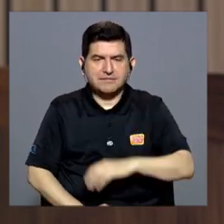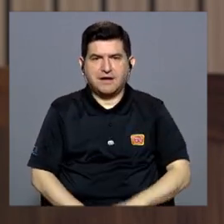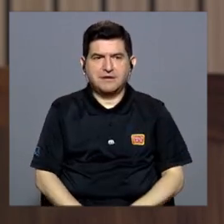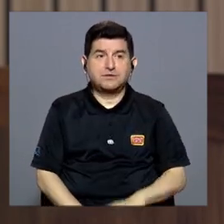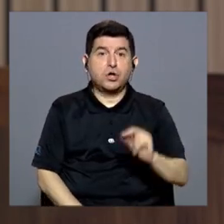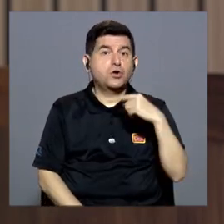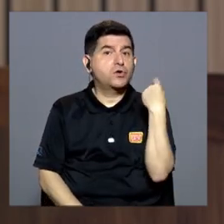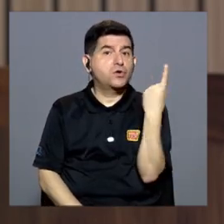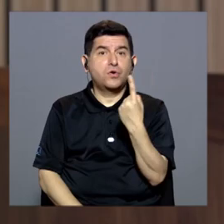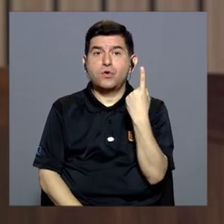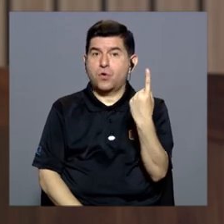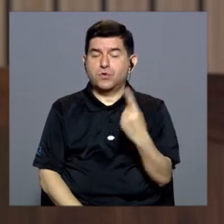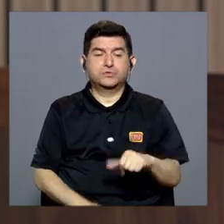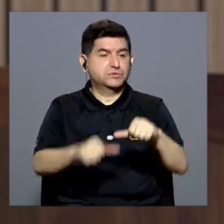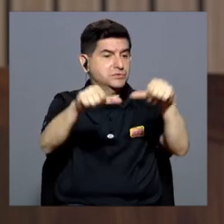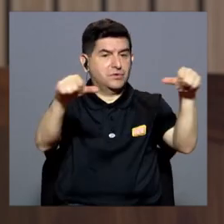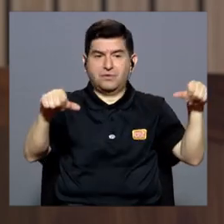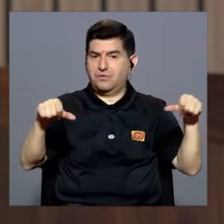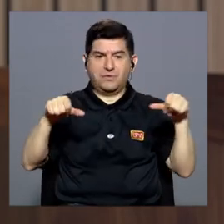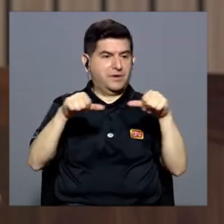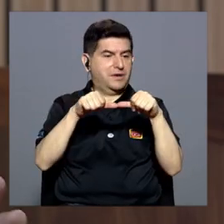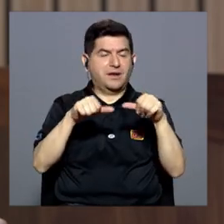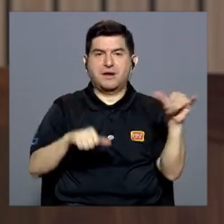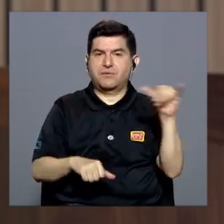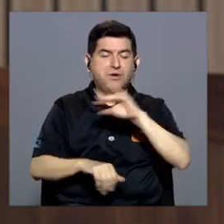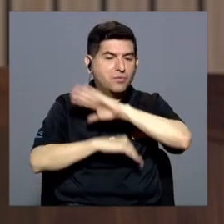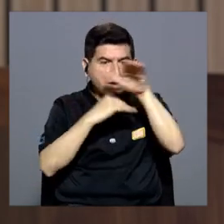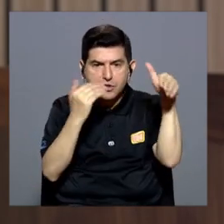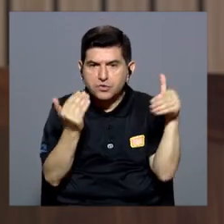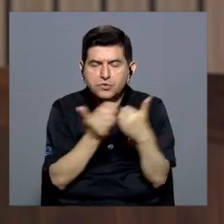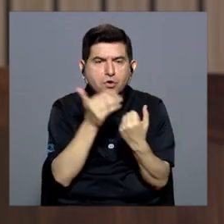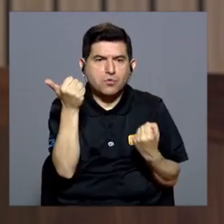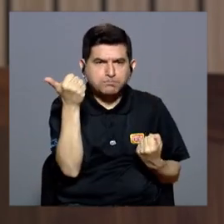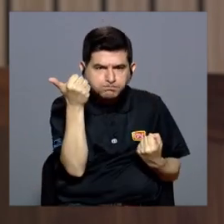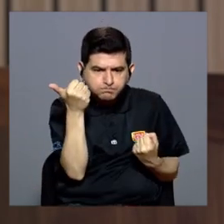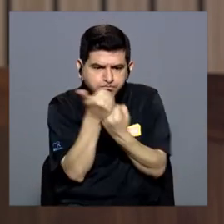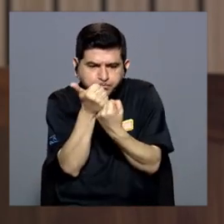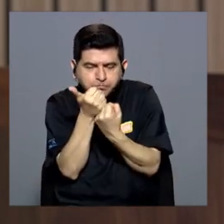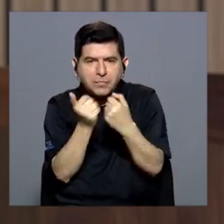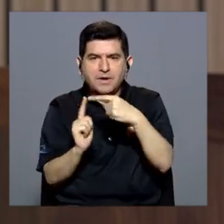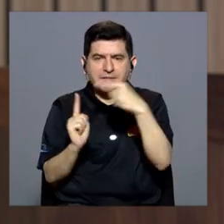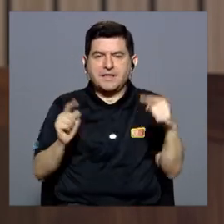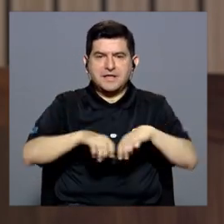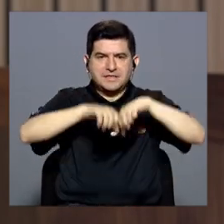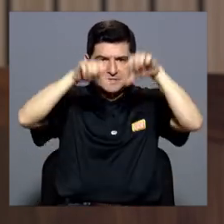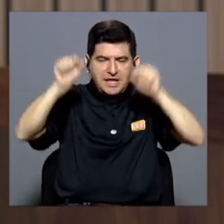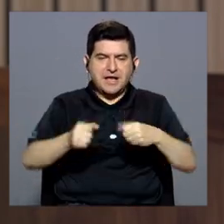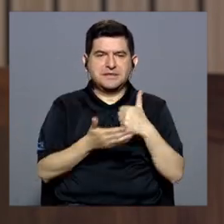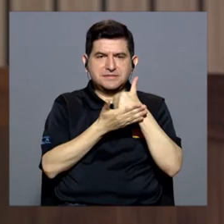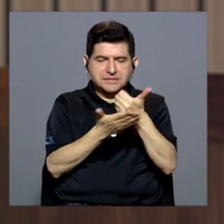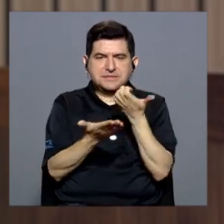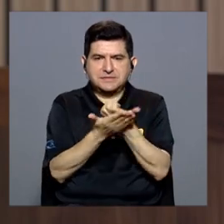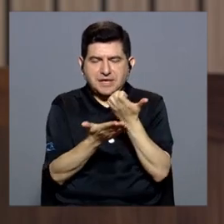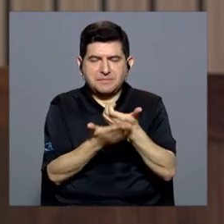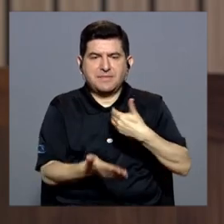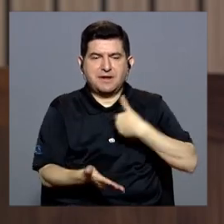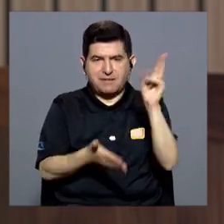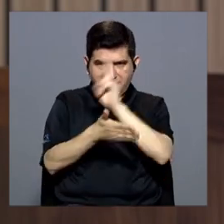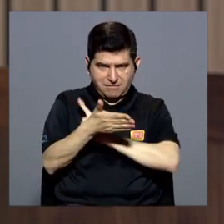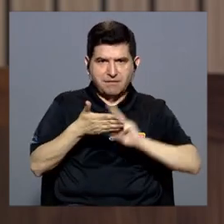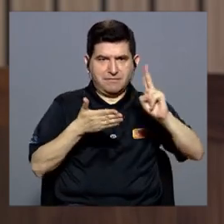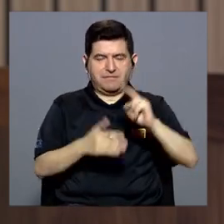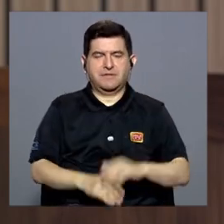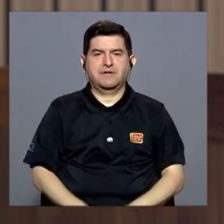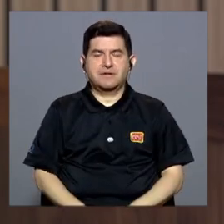no solamente es en las aulas, sino también todo el apoyo que se le da desde el sistema de becas que tiene la universidad. Uh-huh.